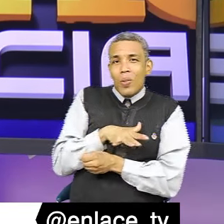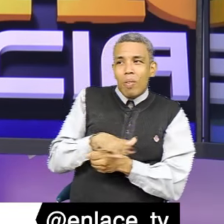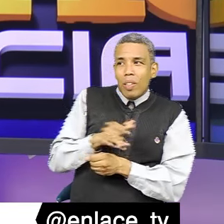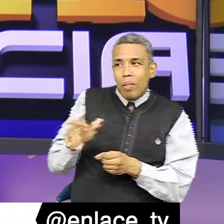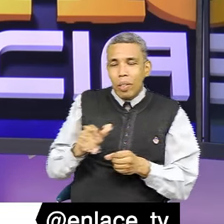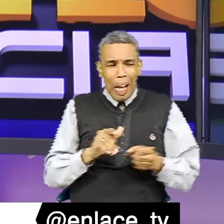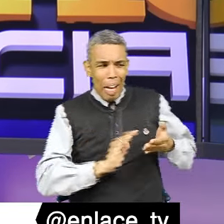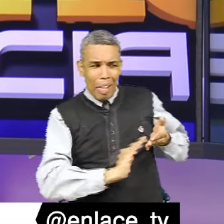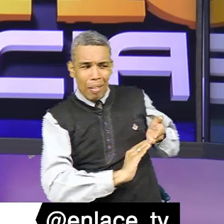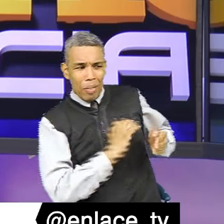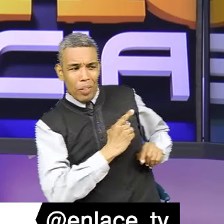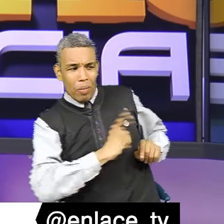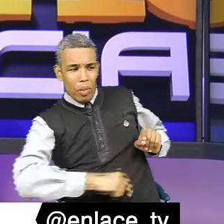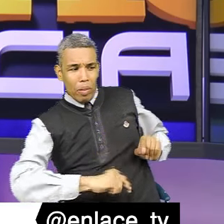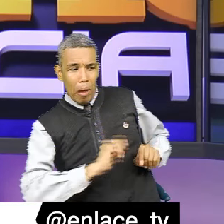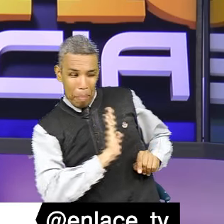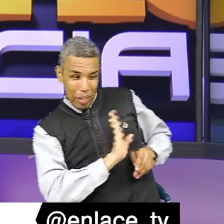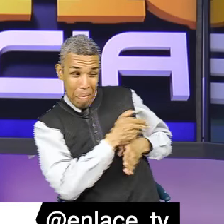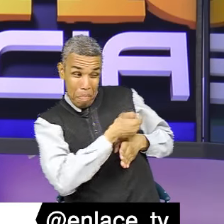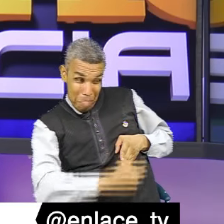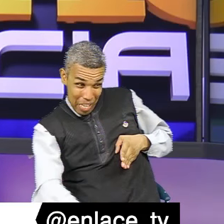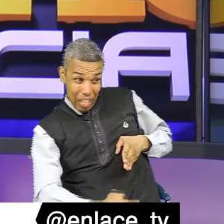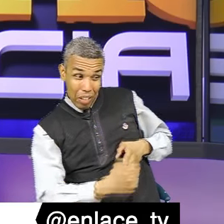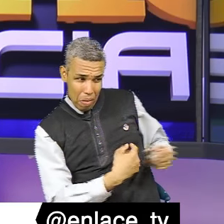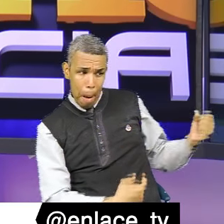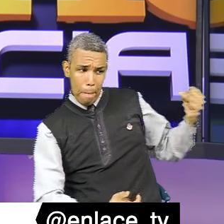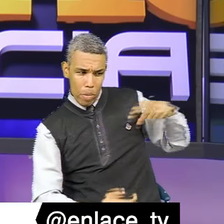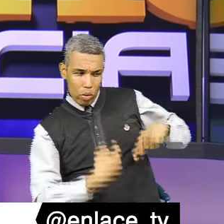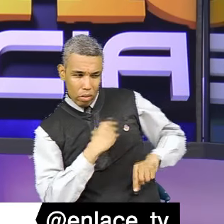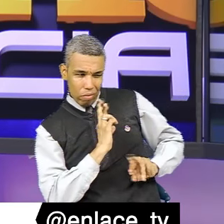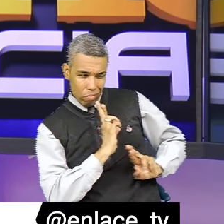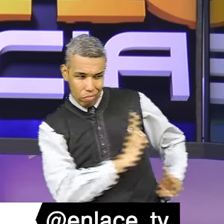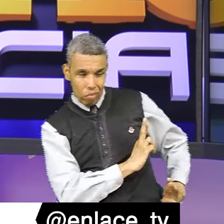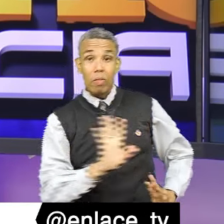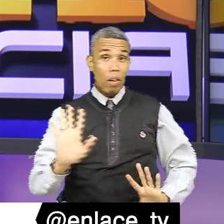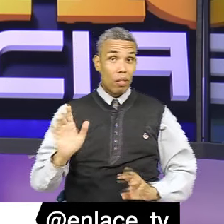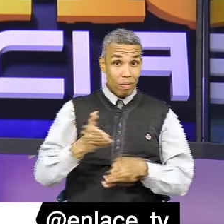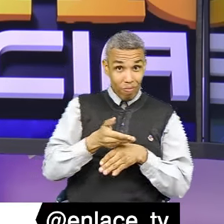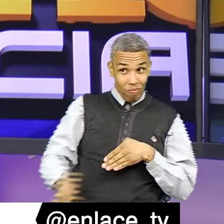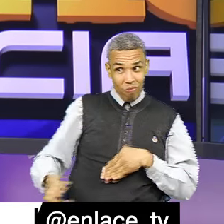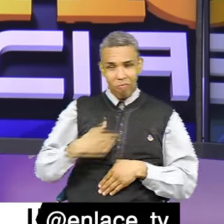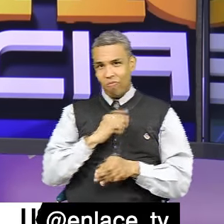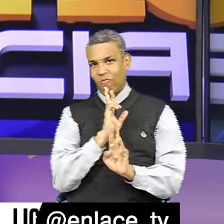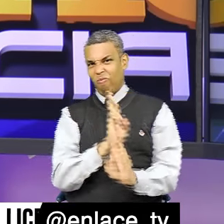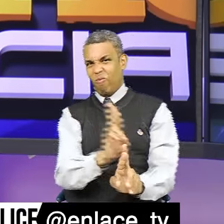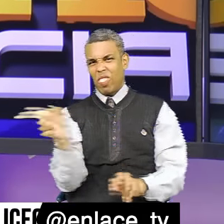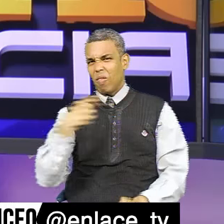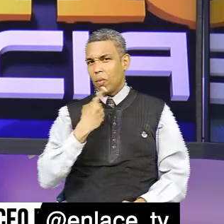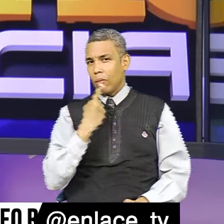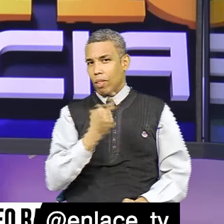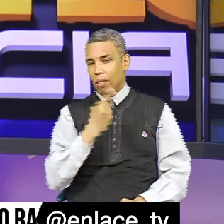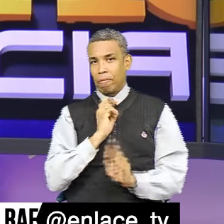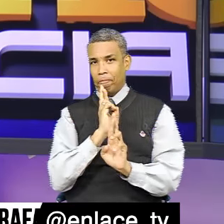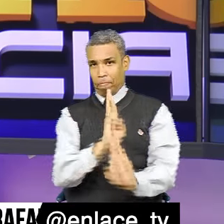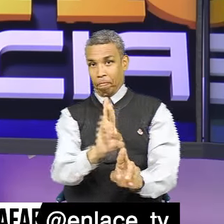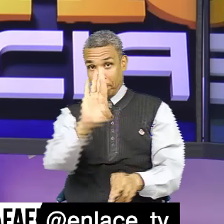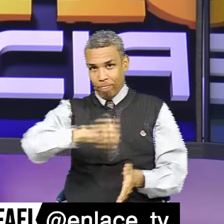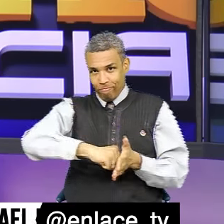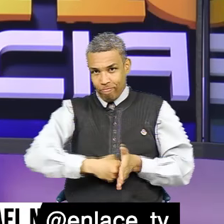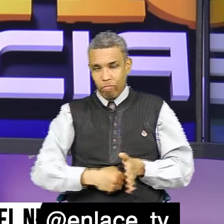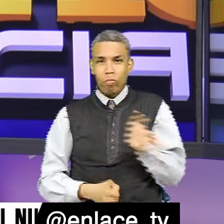sus declaraciones. En 1:00 p.m, Enlace Noticias estará entregando la apreciación de la Secretaría de Gobierno al respecto. En otras noticias, Ecopetrol